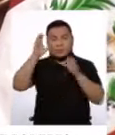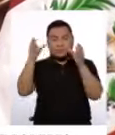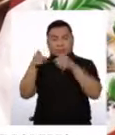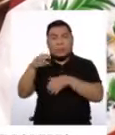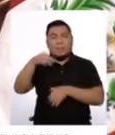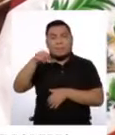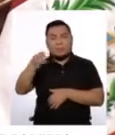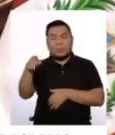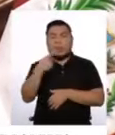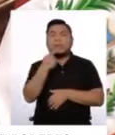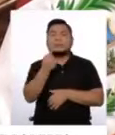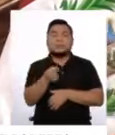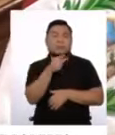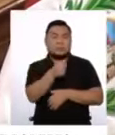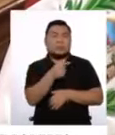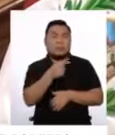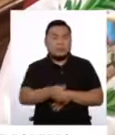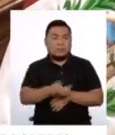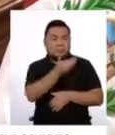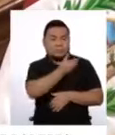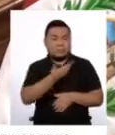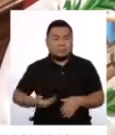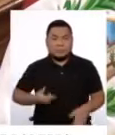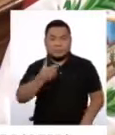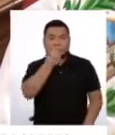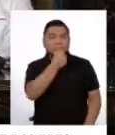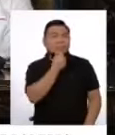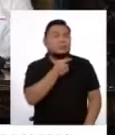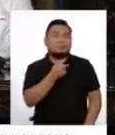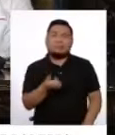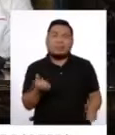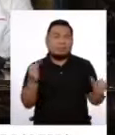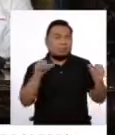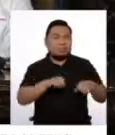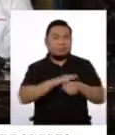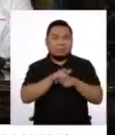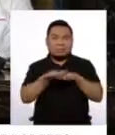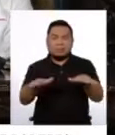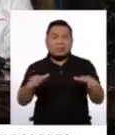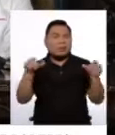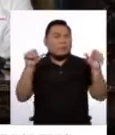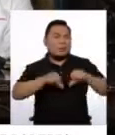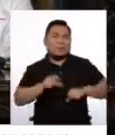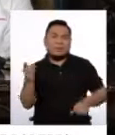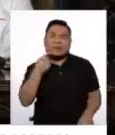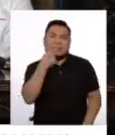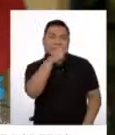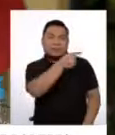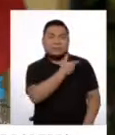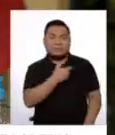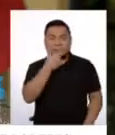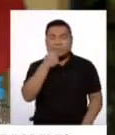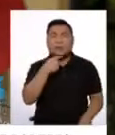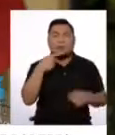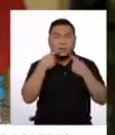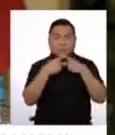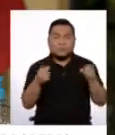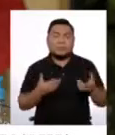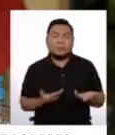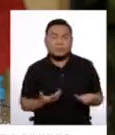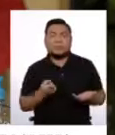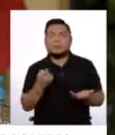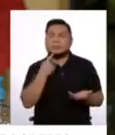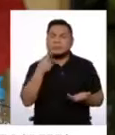Manuel Merino, dijera que el presidente de la República estaba fracasando contra la expansión del coronavirus en una conferencia de prensa